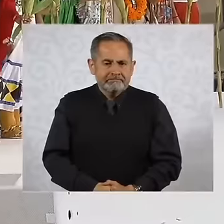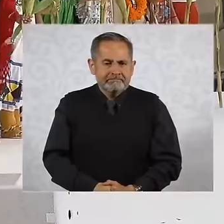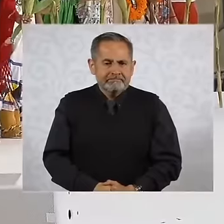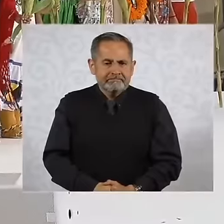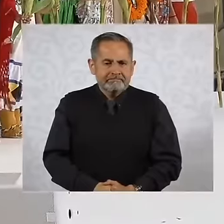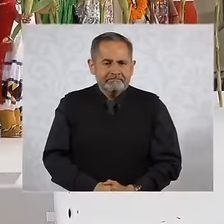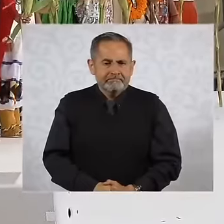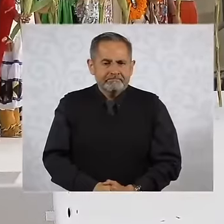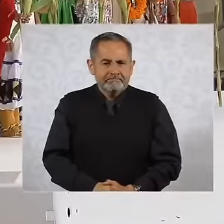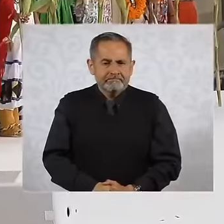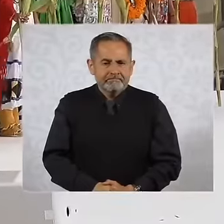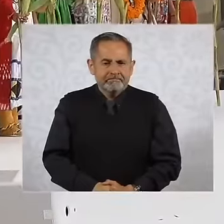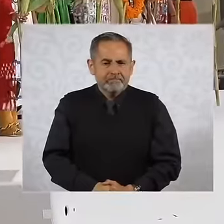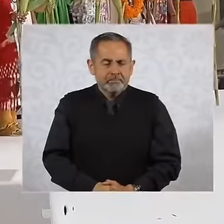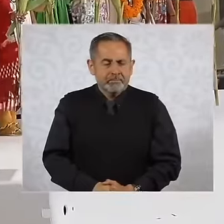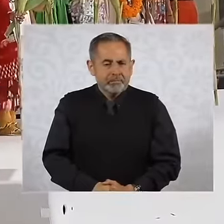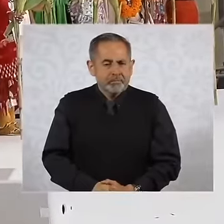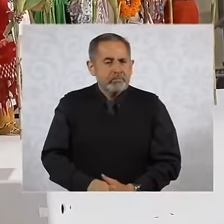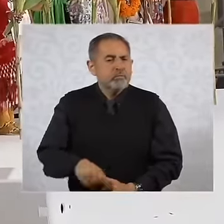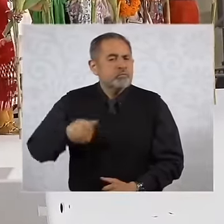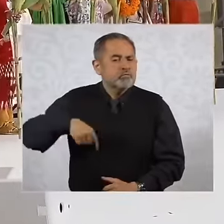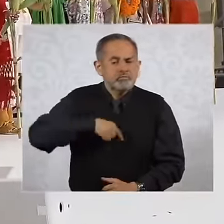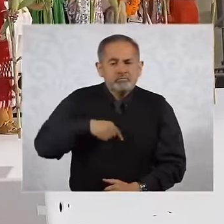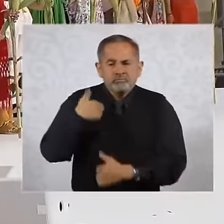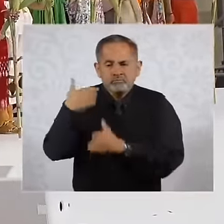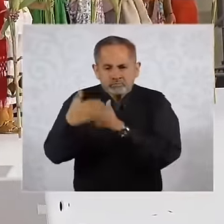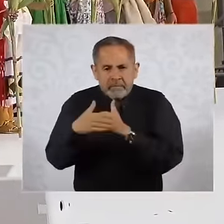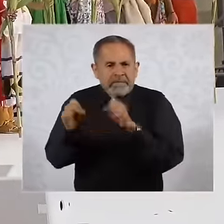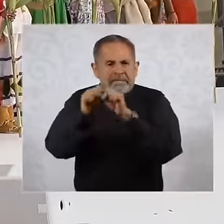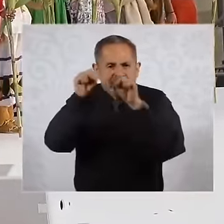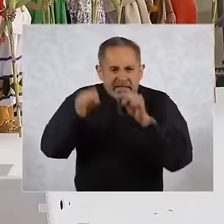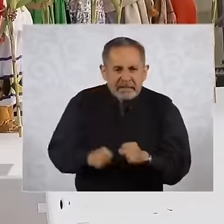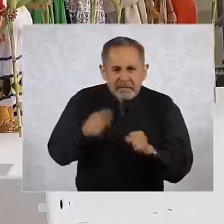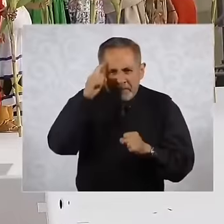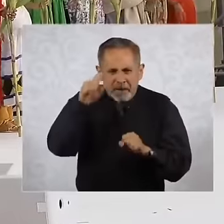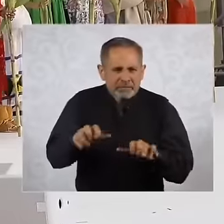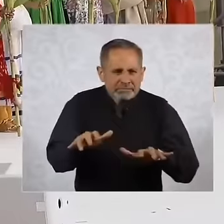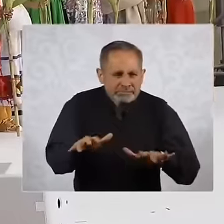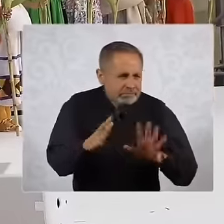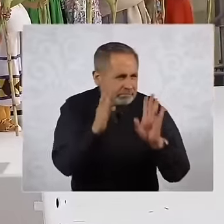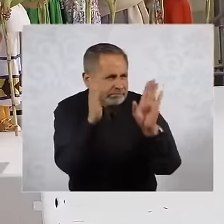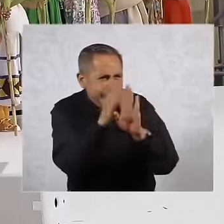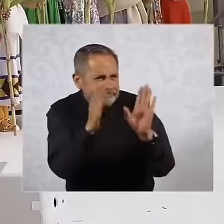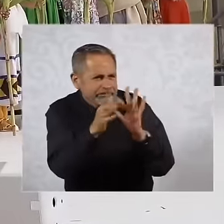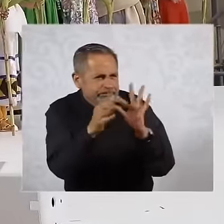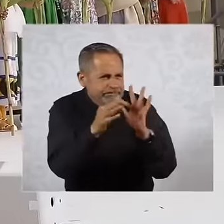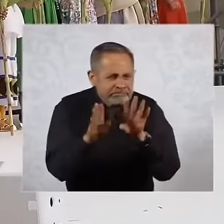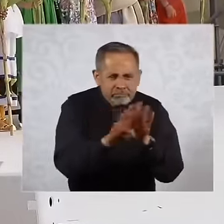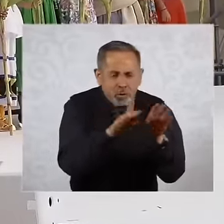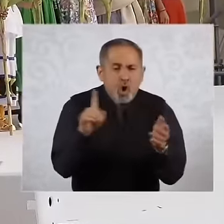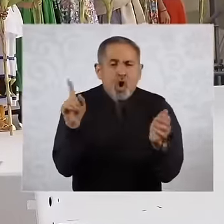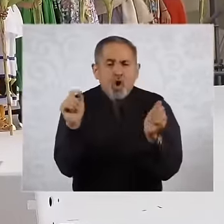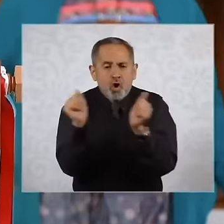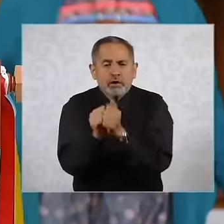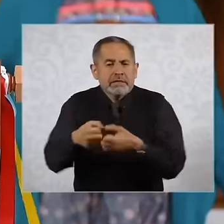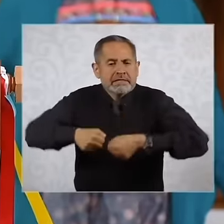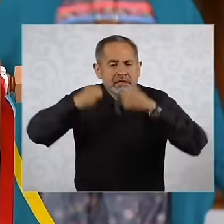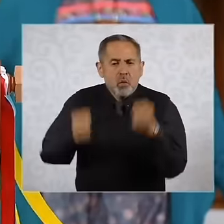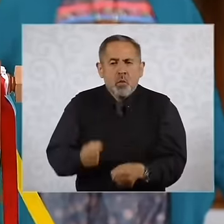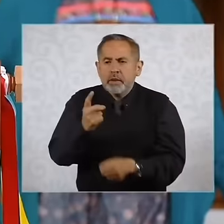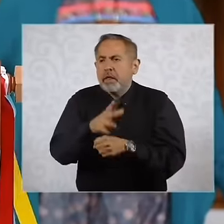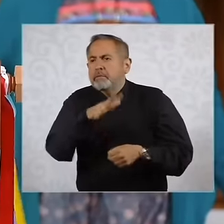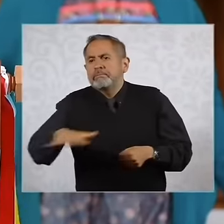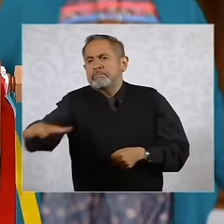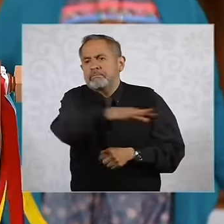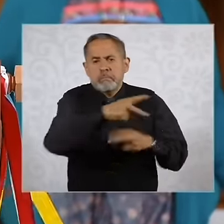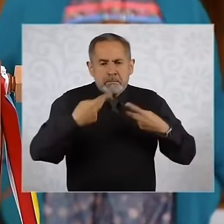Haremos un sistema nacional de inteligencia e investigación para la seguridad pública